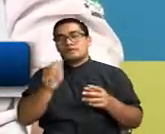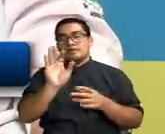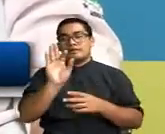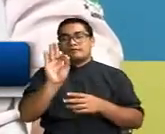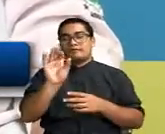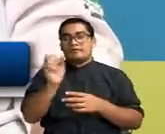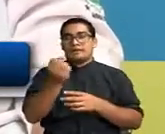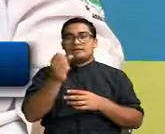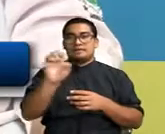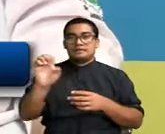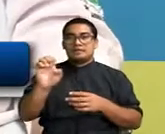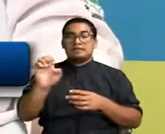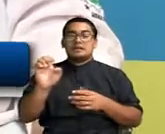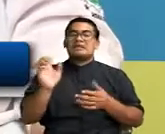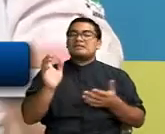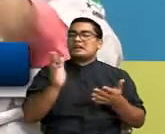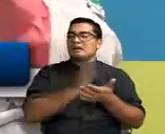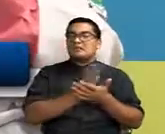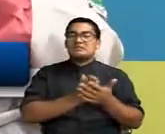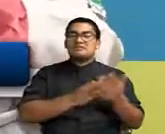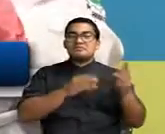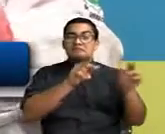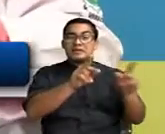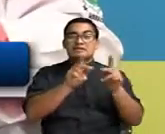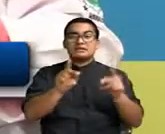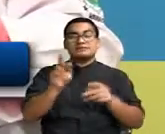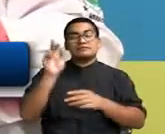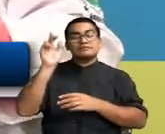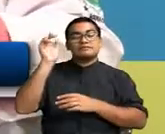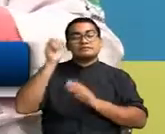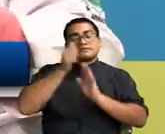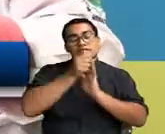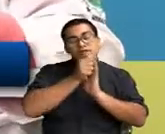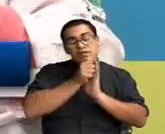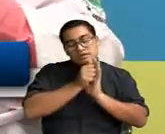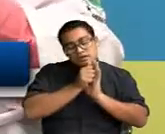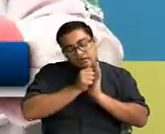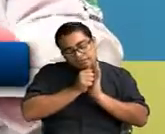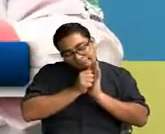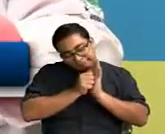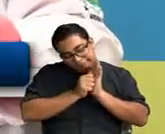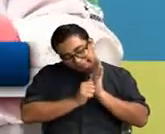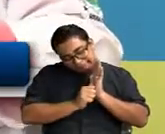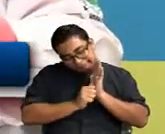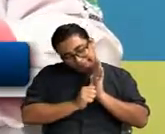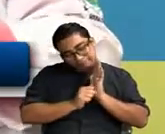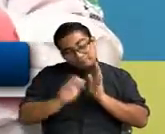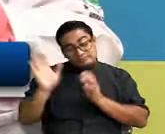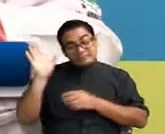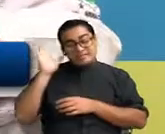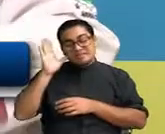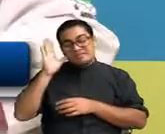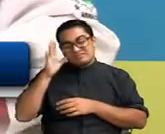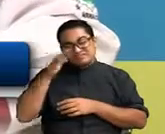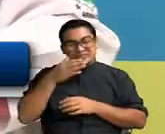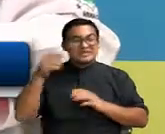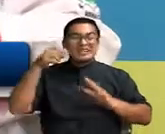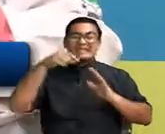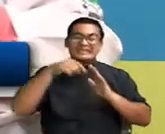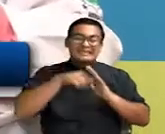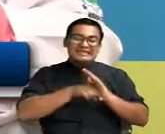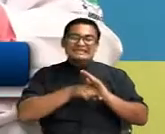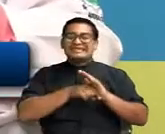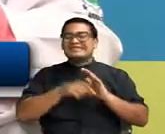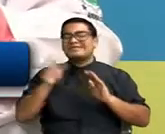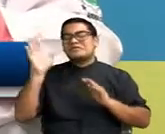un episodio depresivo, para que esté en el episodio depresivo, tiene que cumplir los criterios diagnósticos de una depresión en